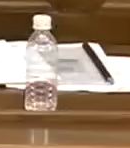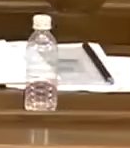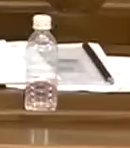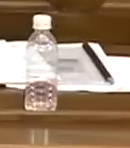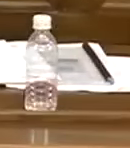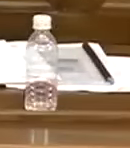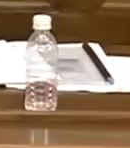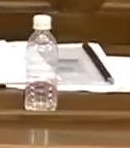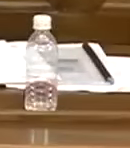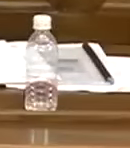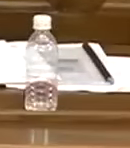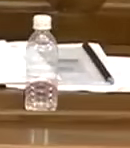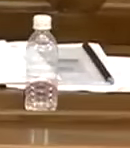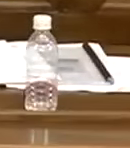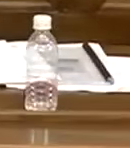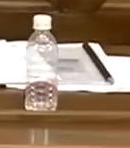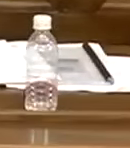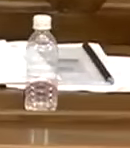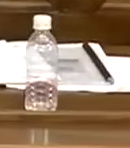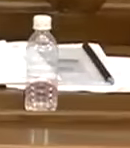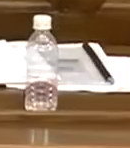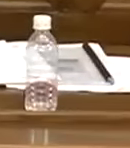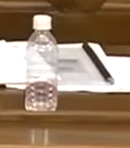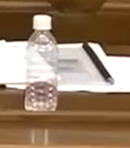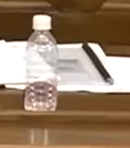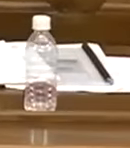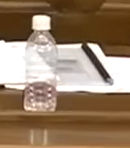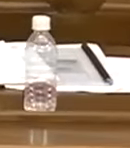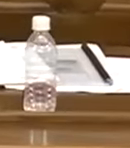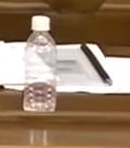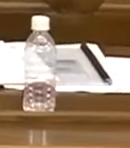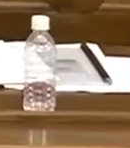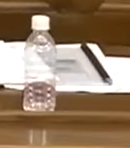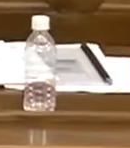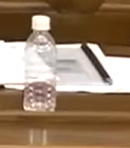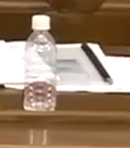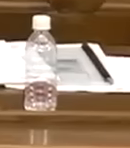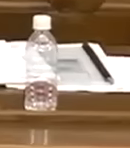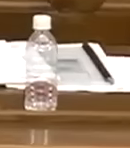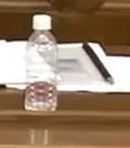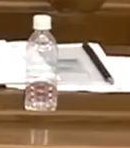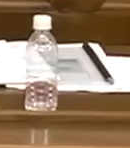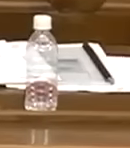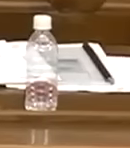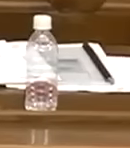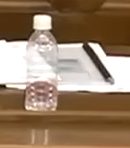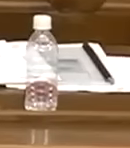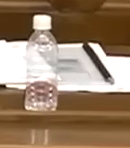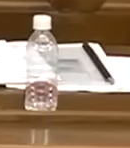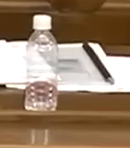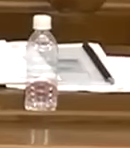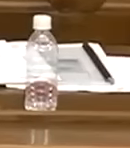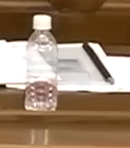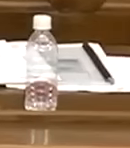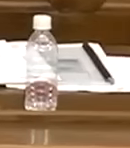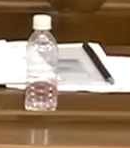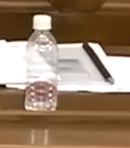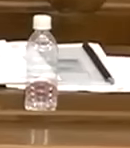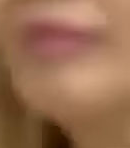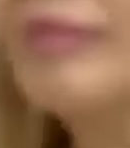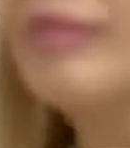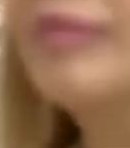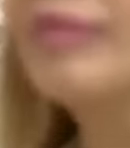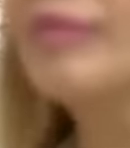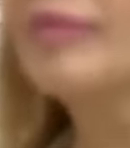como pueblo y los derechos que tiene este inmenso pueblo a partir de los logros históricos y lo que